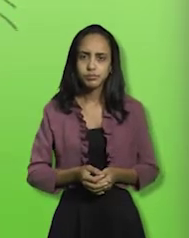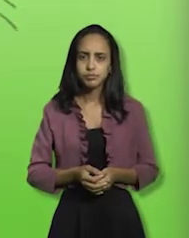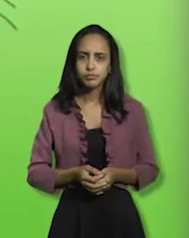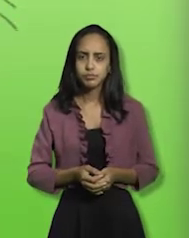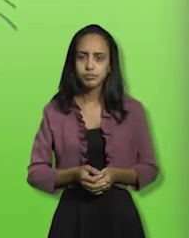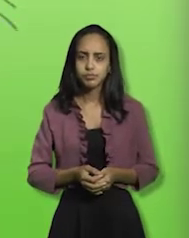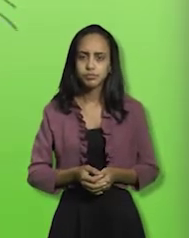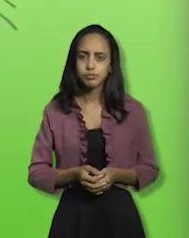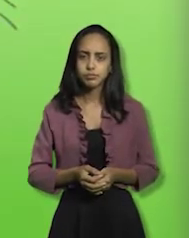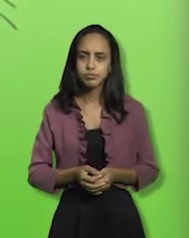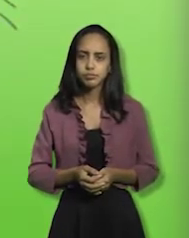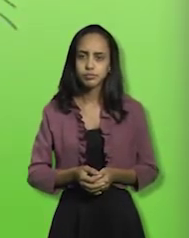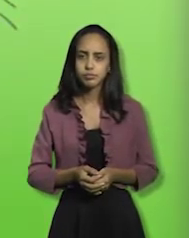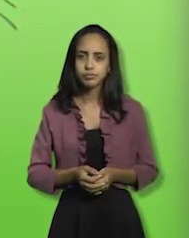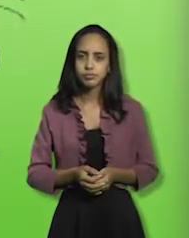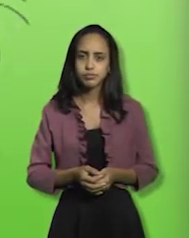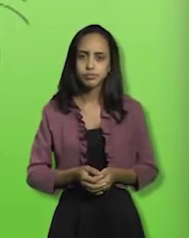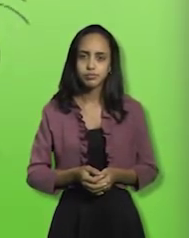¡Ah!